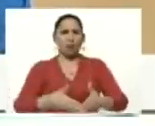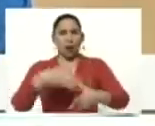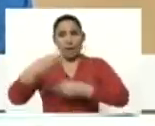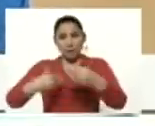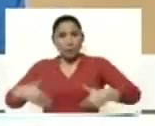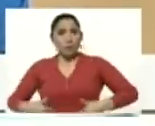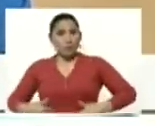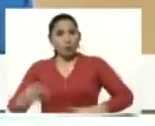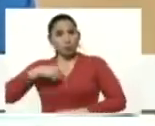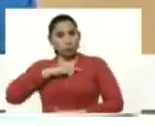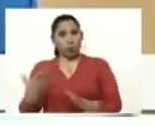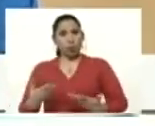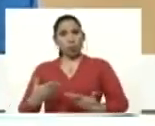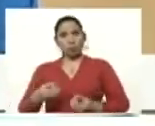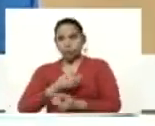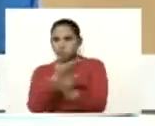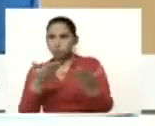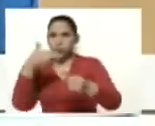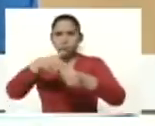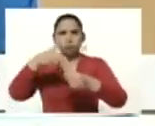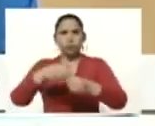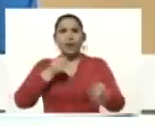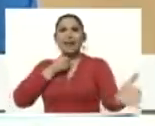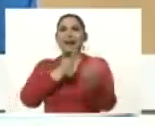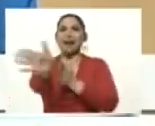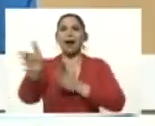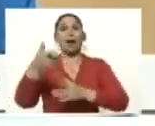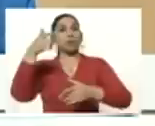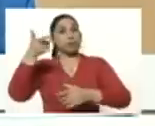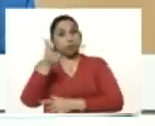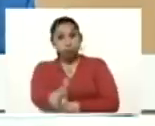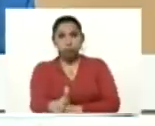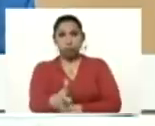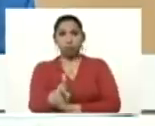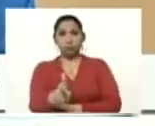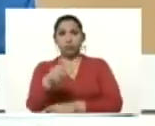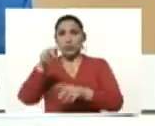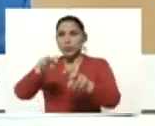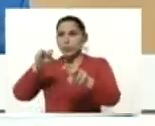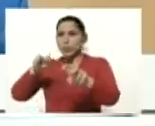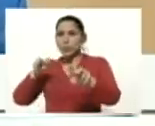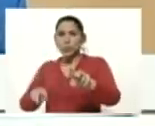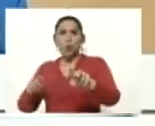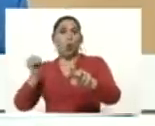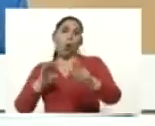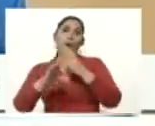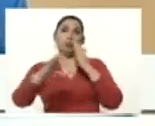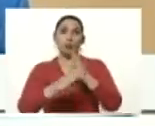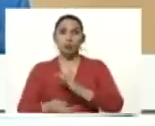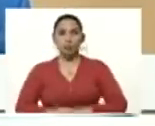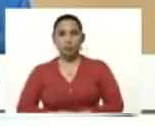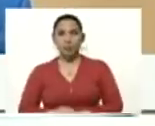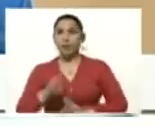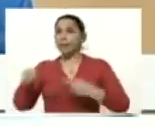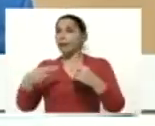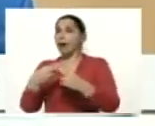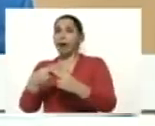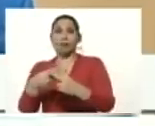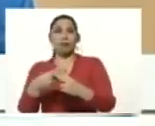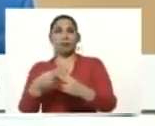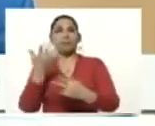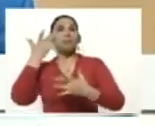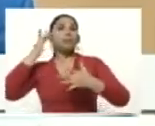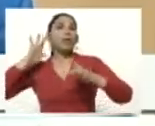el esfuerzo de ponerle la gasolina gratis a la camionetica por puesto, al autobús, que nadie se